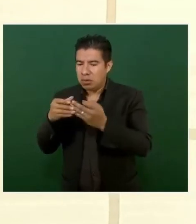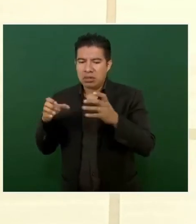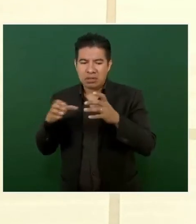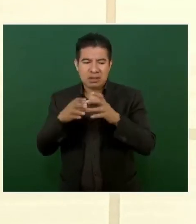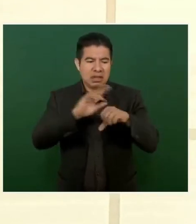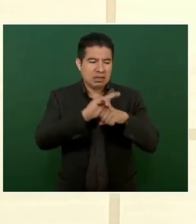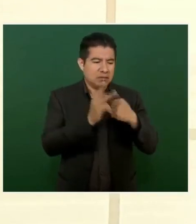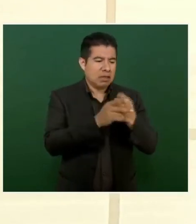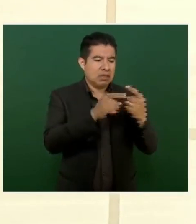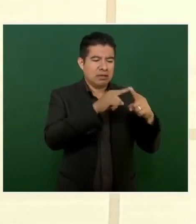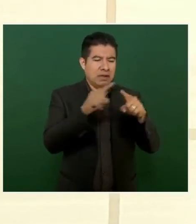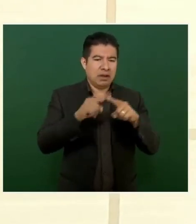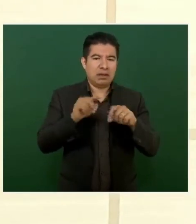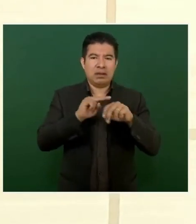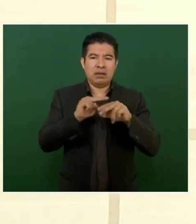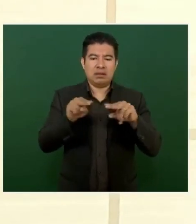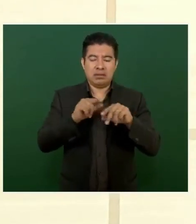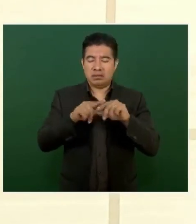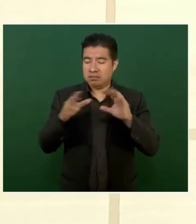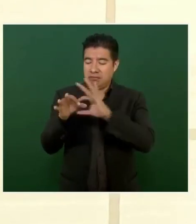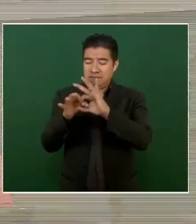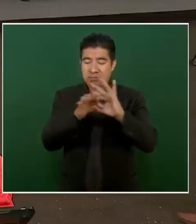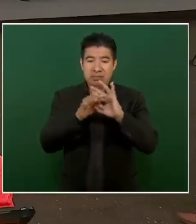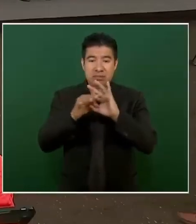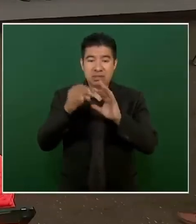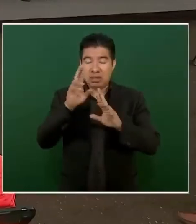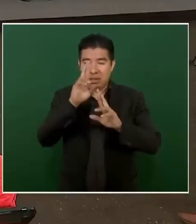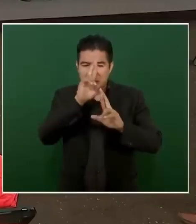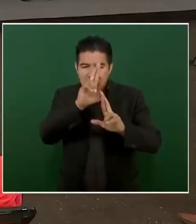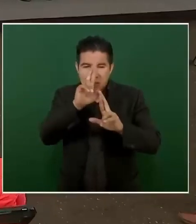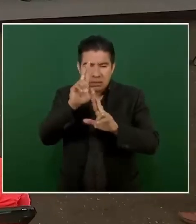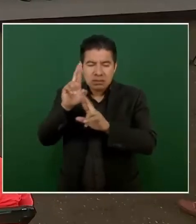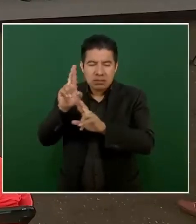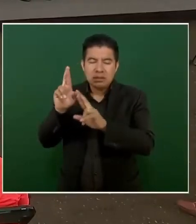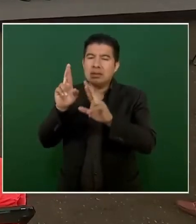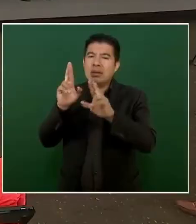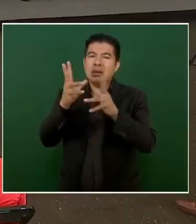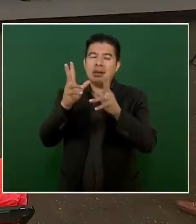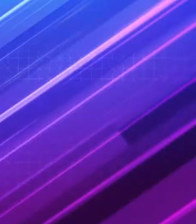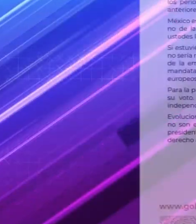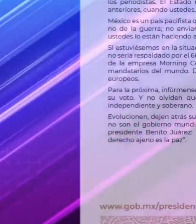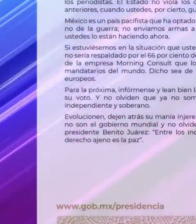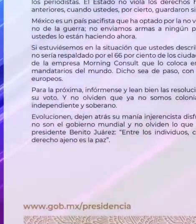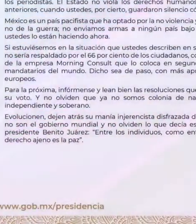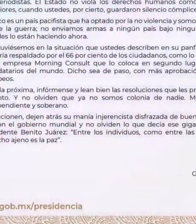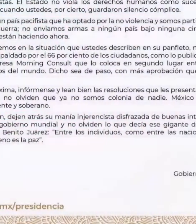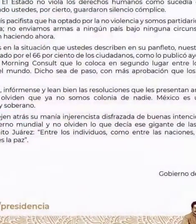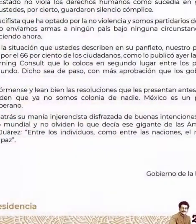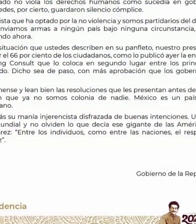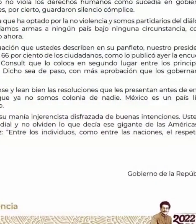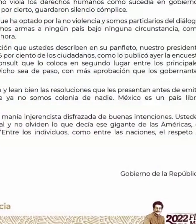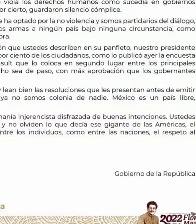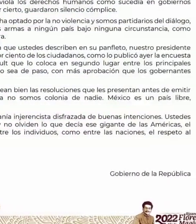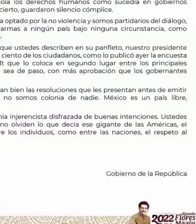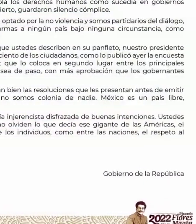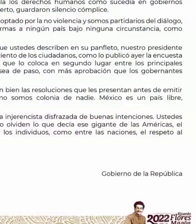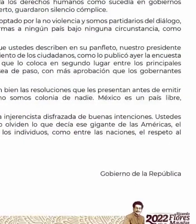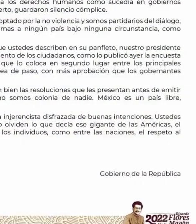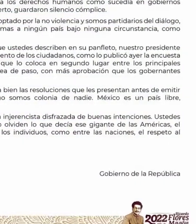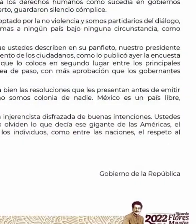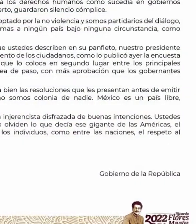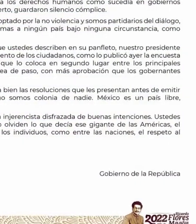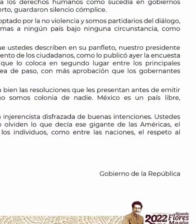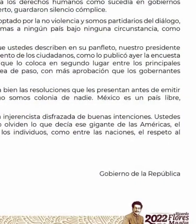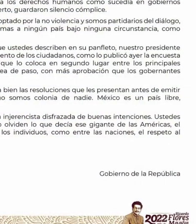al derecho ajeno es la paz. Este es el comunicado. Ante esta respuesta le preguntaron quién